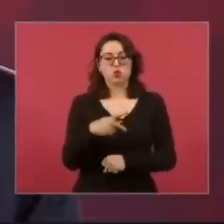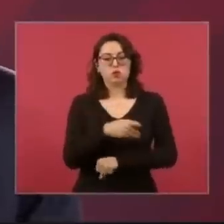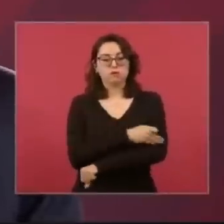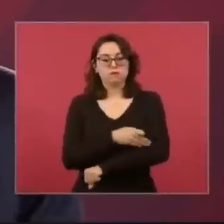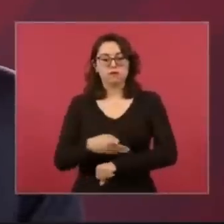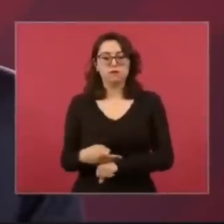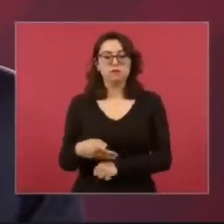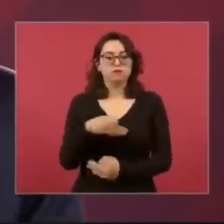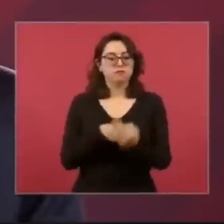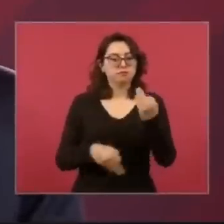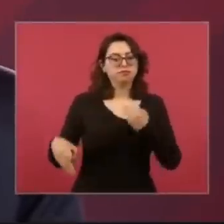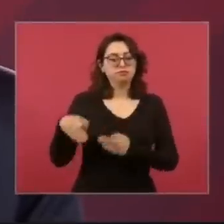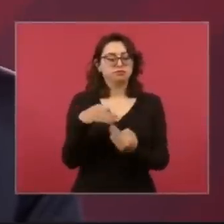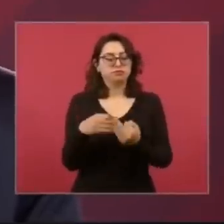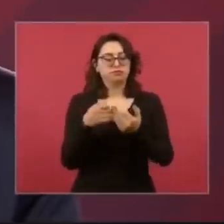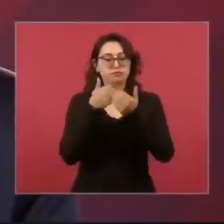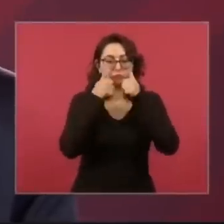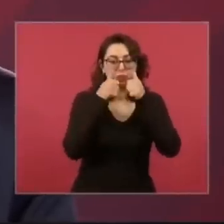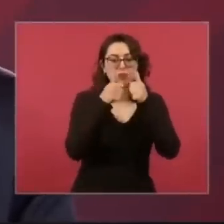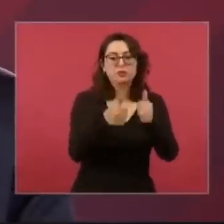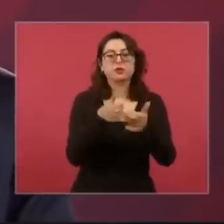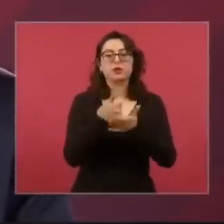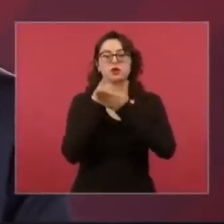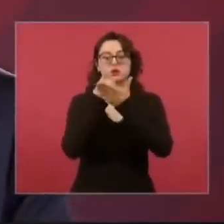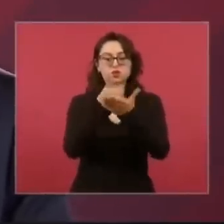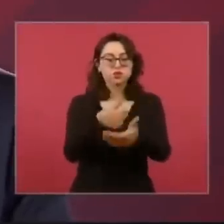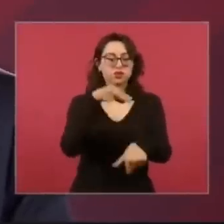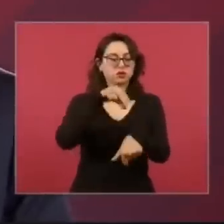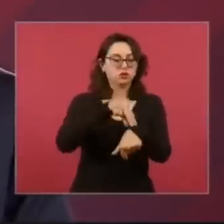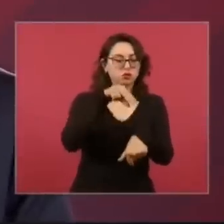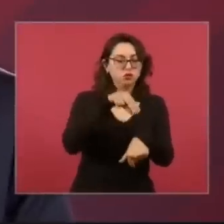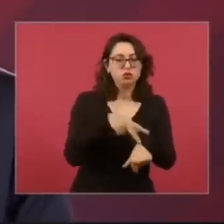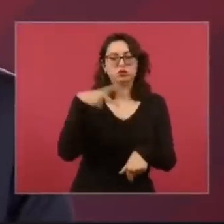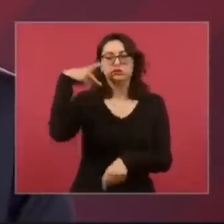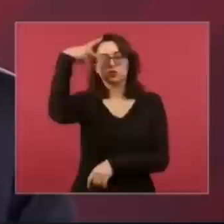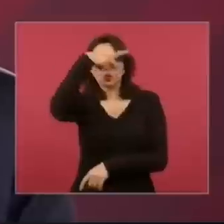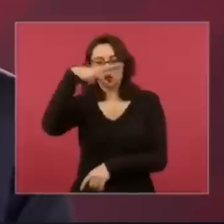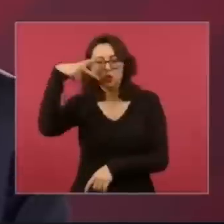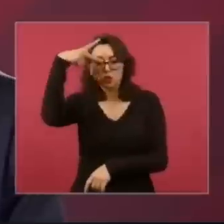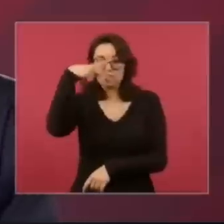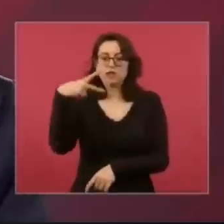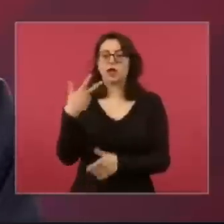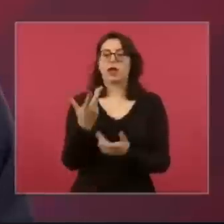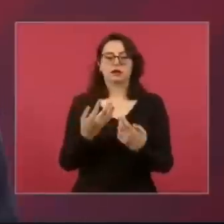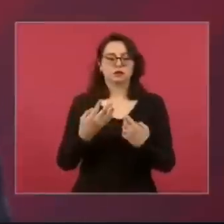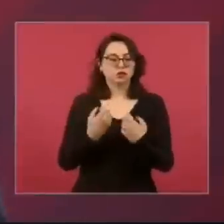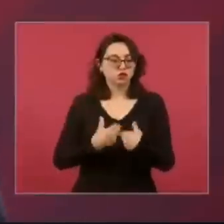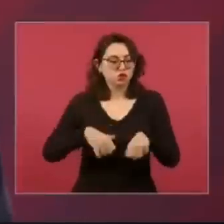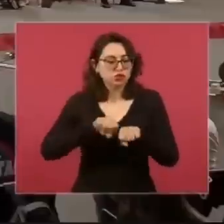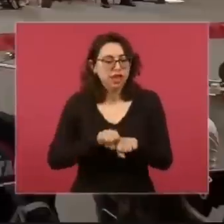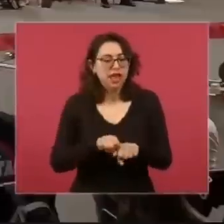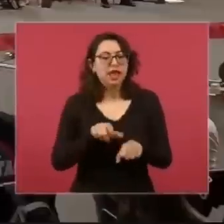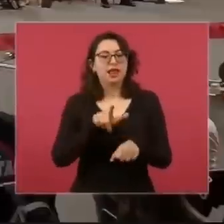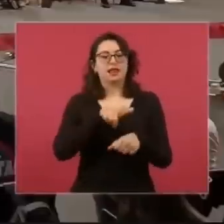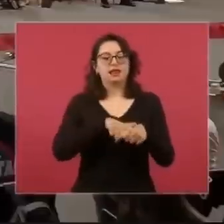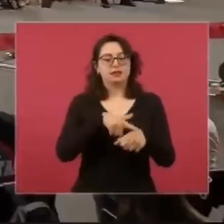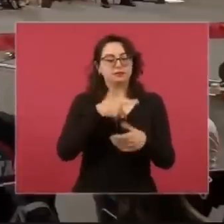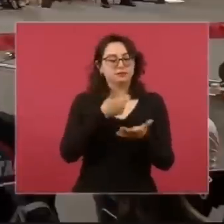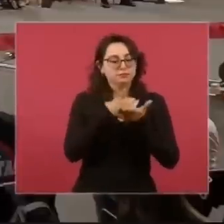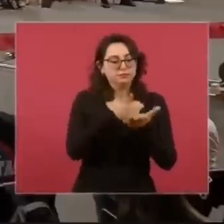brindan servicios de psicología atención médica y trabajo social todas las familias de las víctimas directas